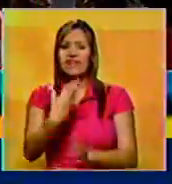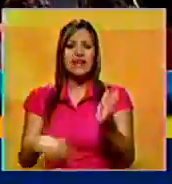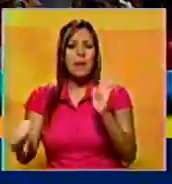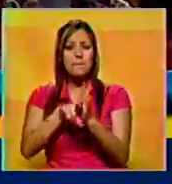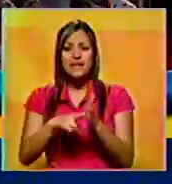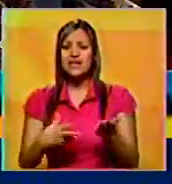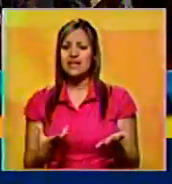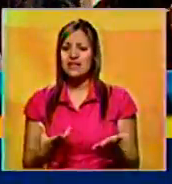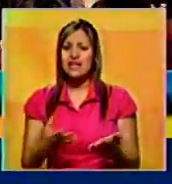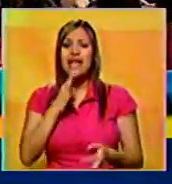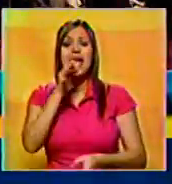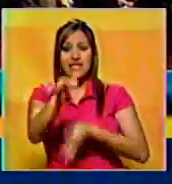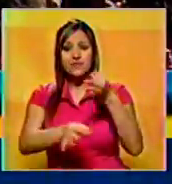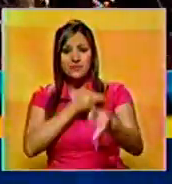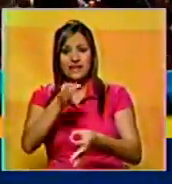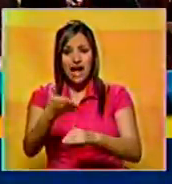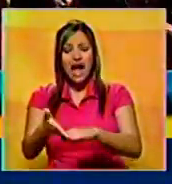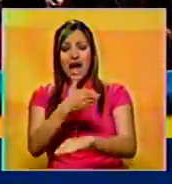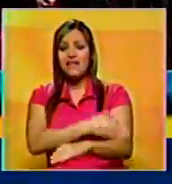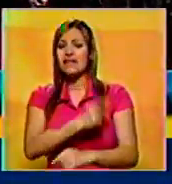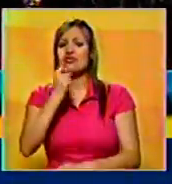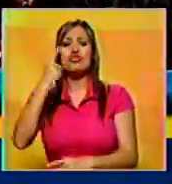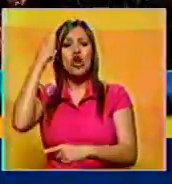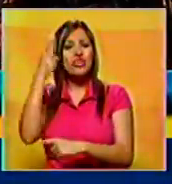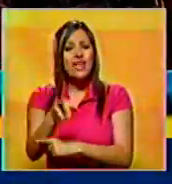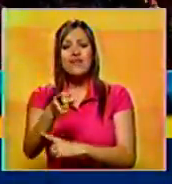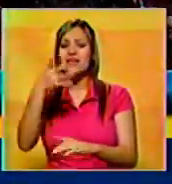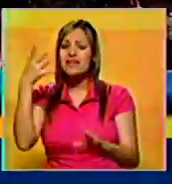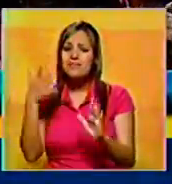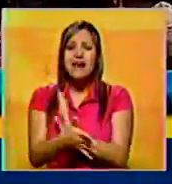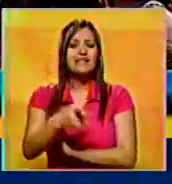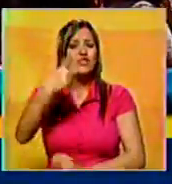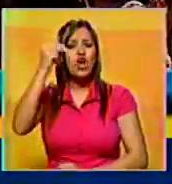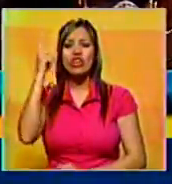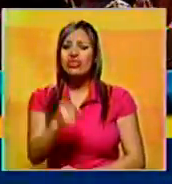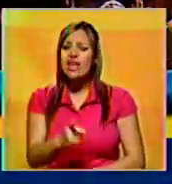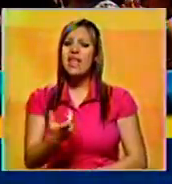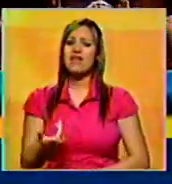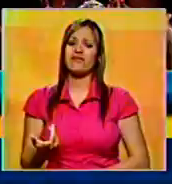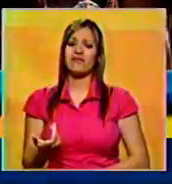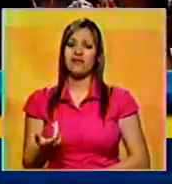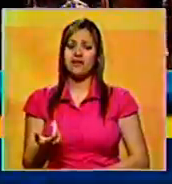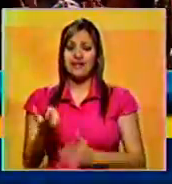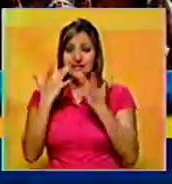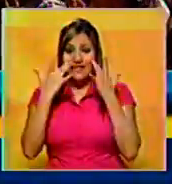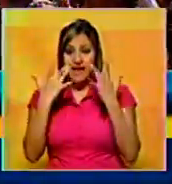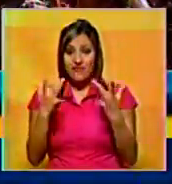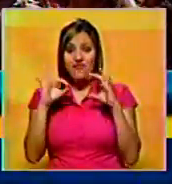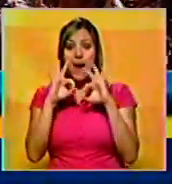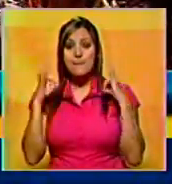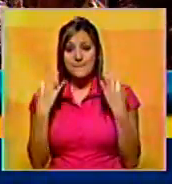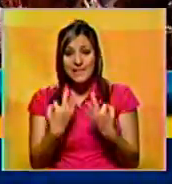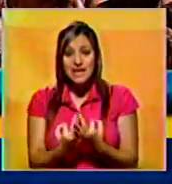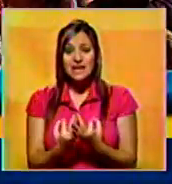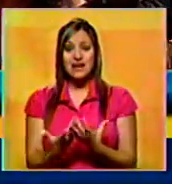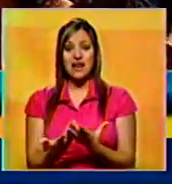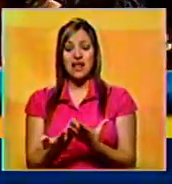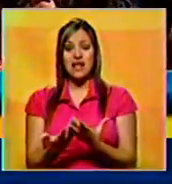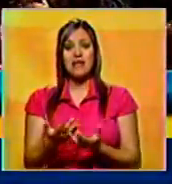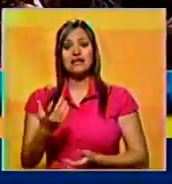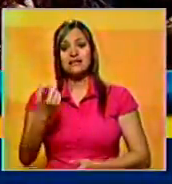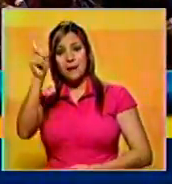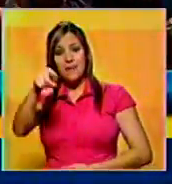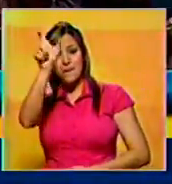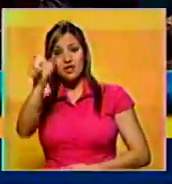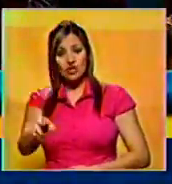Él señalaba textualmente: esto no debió haber ocurrido. Ahí vemos cómo familiares y